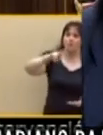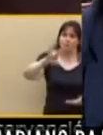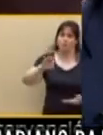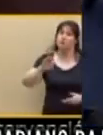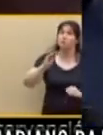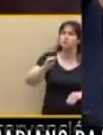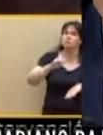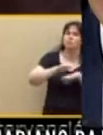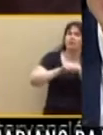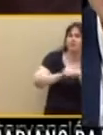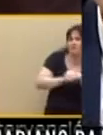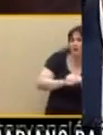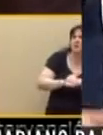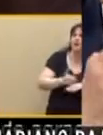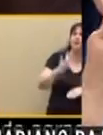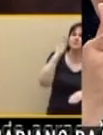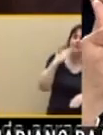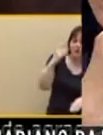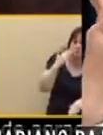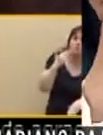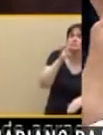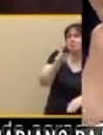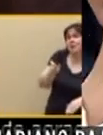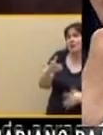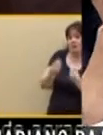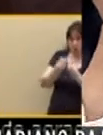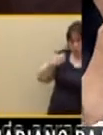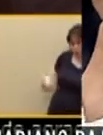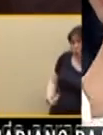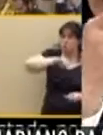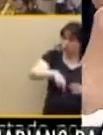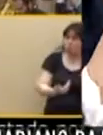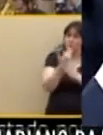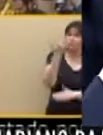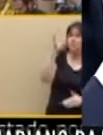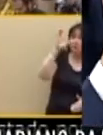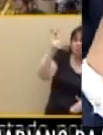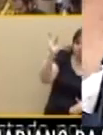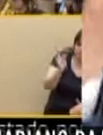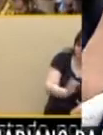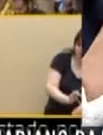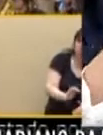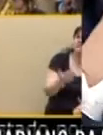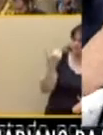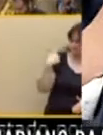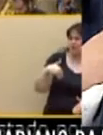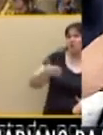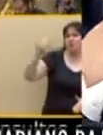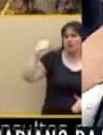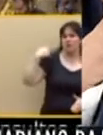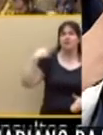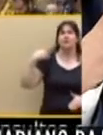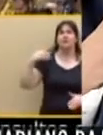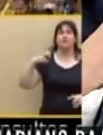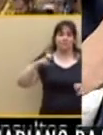iglesias pablo iglesias dice una cosa tendríamos que es perfectamente transparente no dice la crisis es nuestra ventana